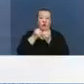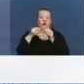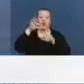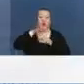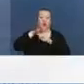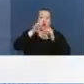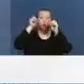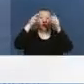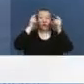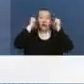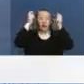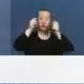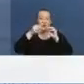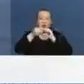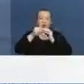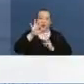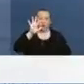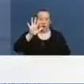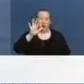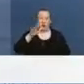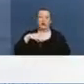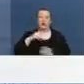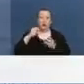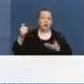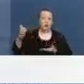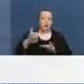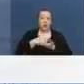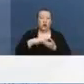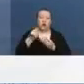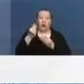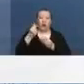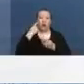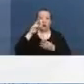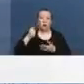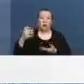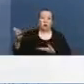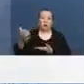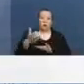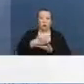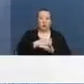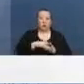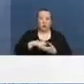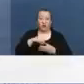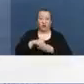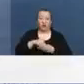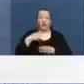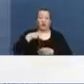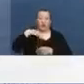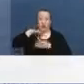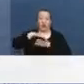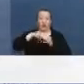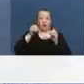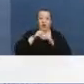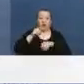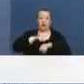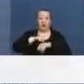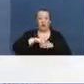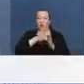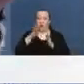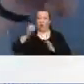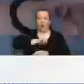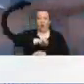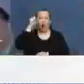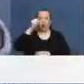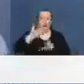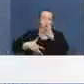embargar nuestras cuentas yo soy el presidente que más elecciones probablemente ganaron historia mahuad 20 años